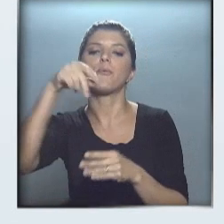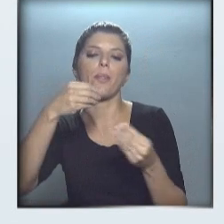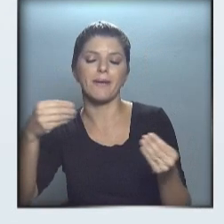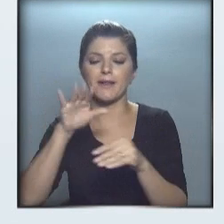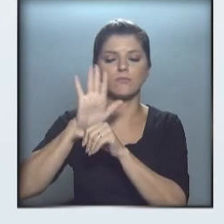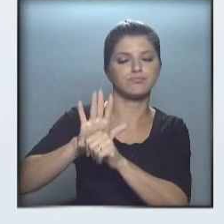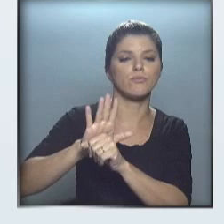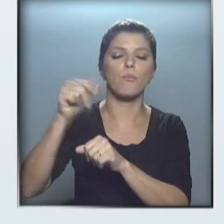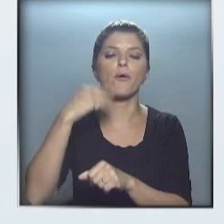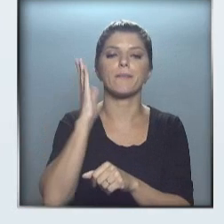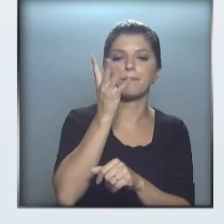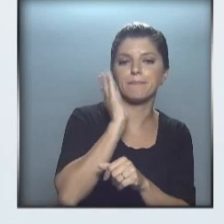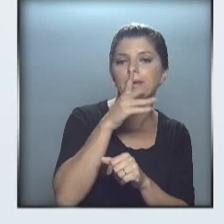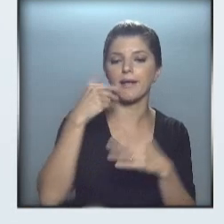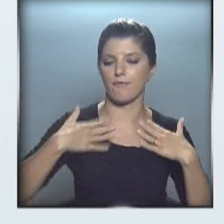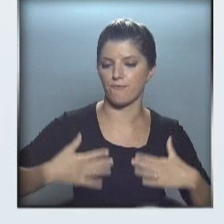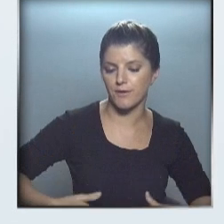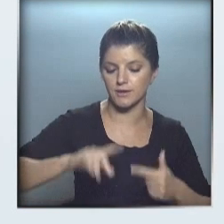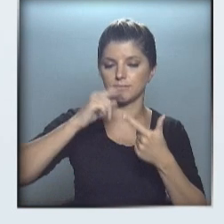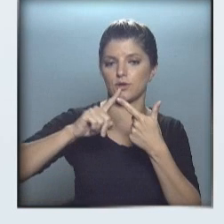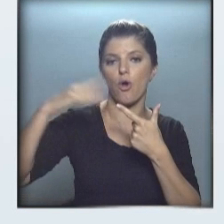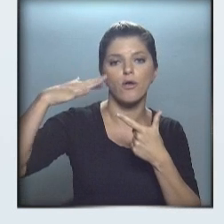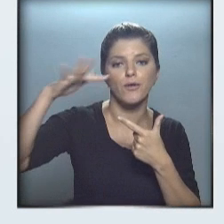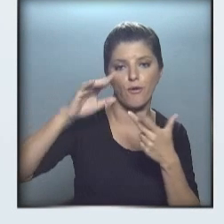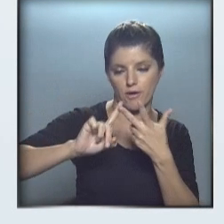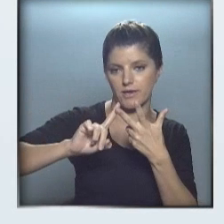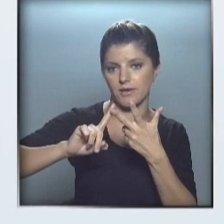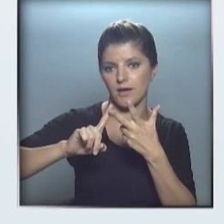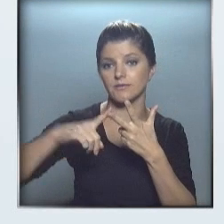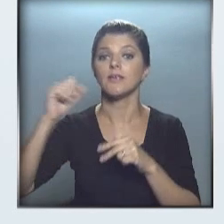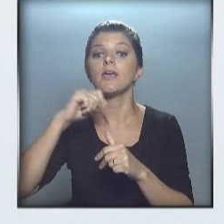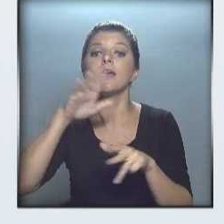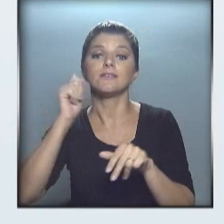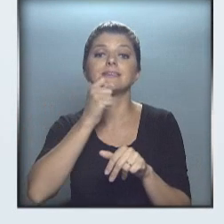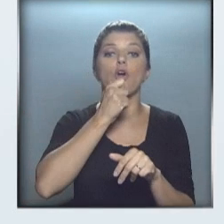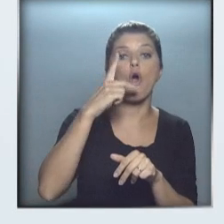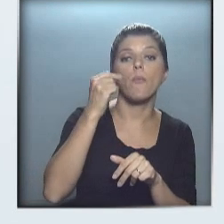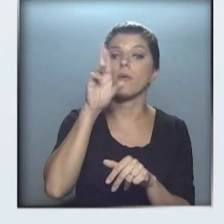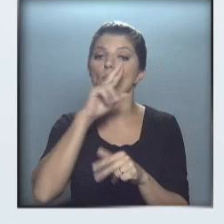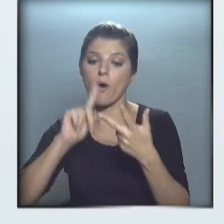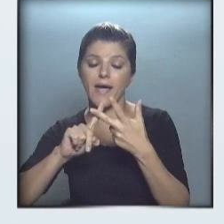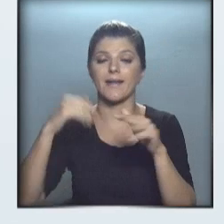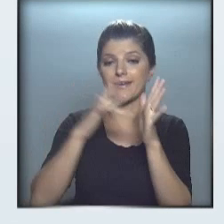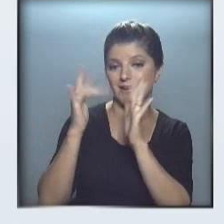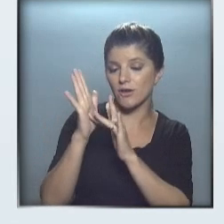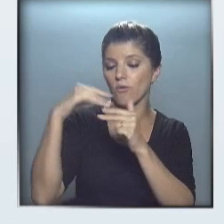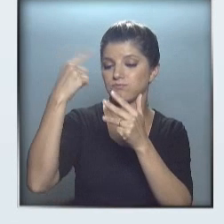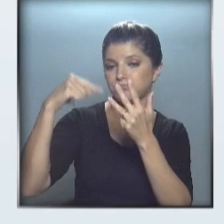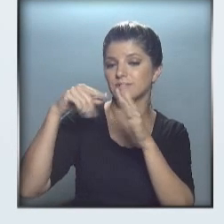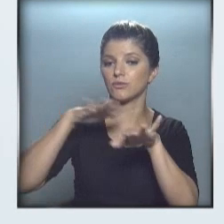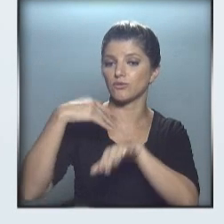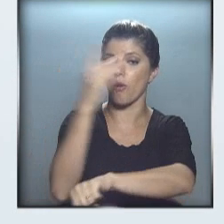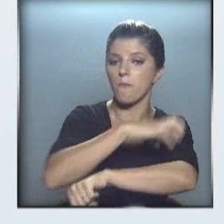etnia, origen, características físicas, ideas políticas, orientación sexual, religión, posición social o